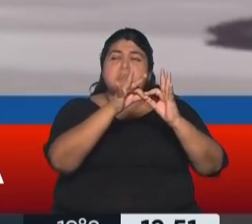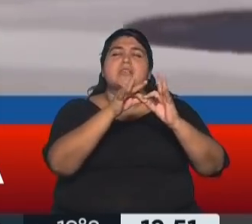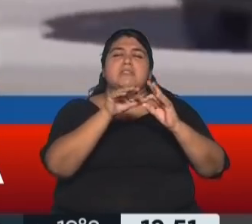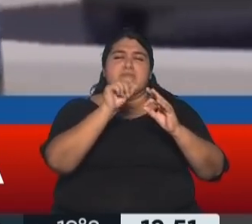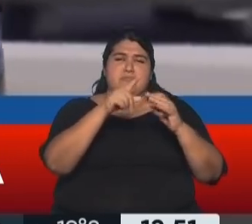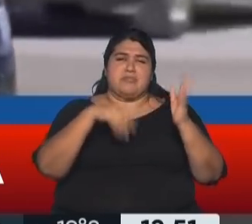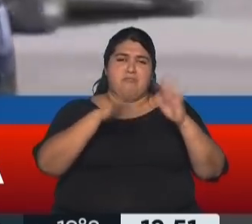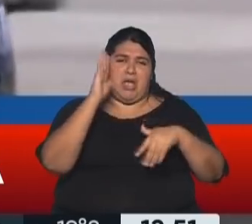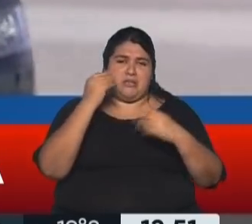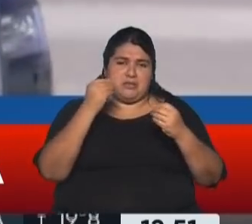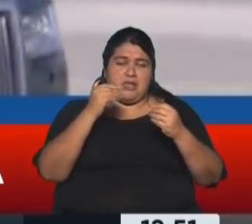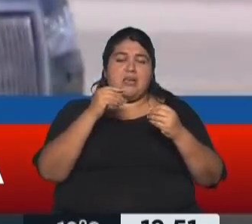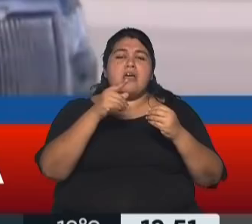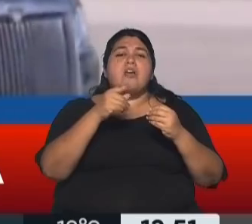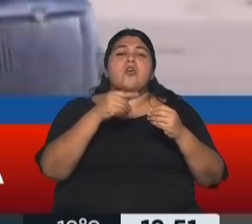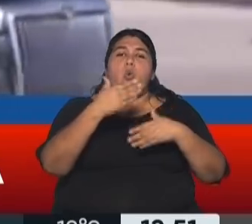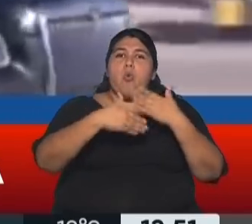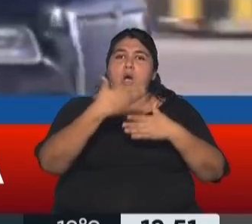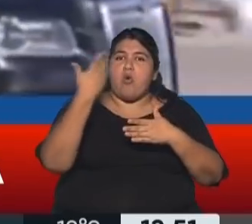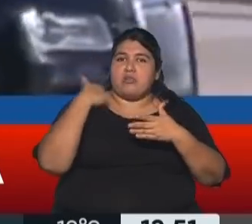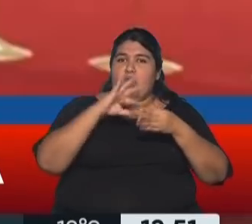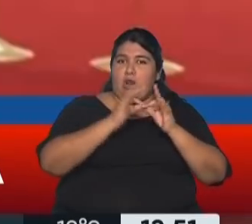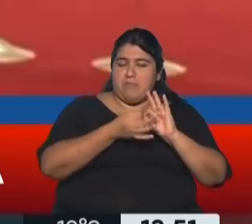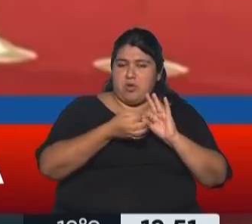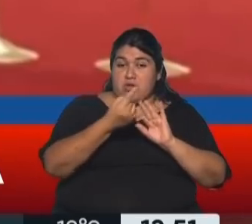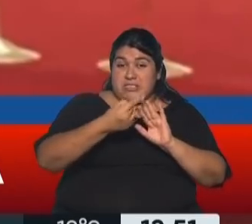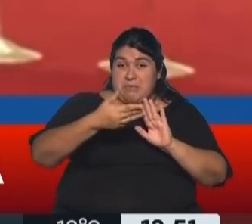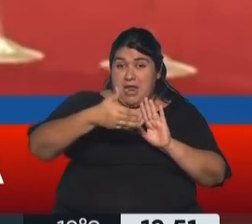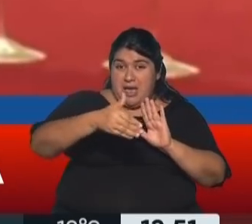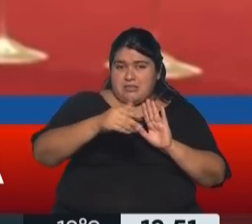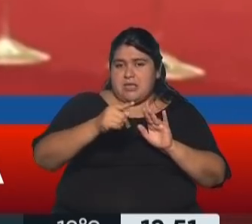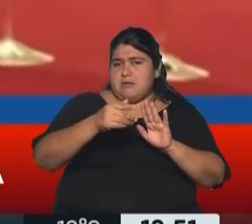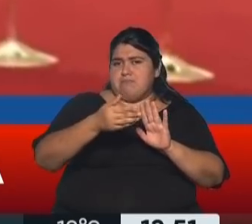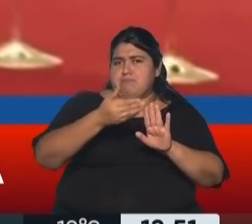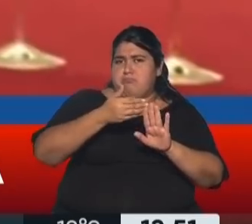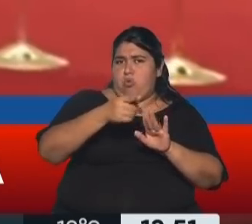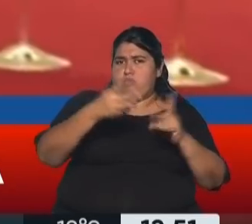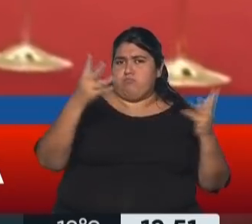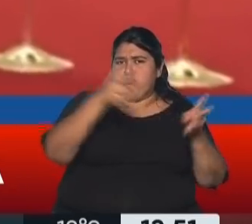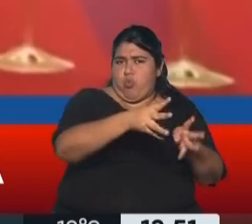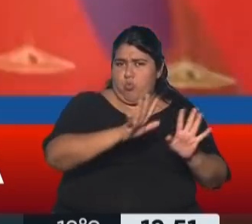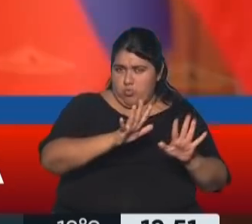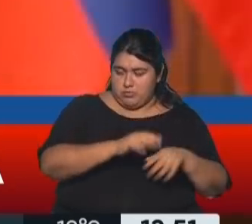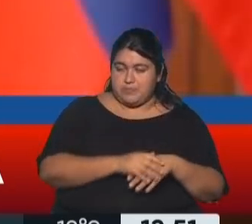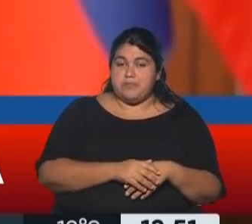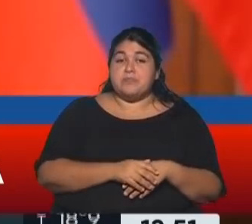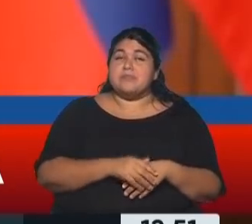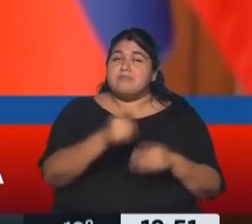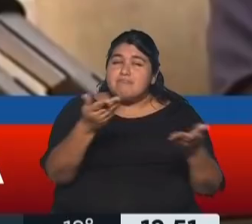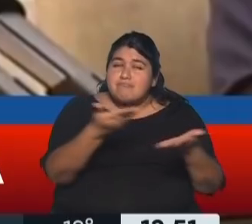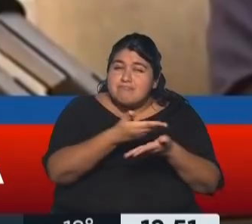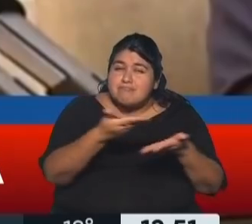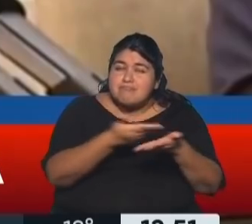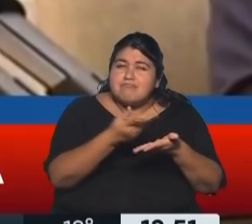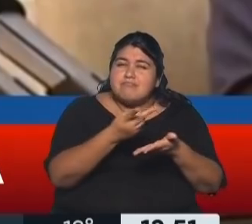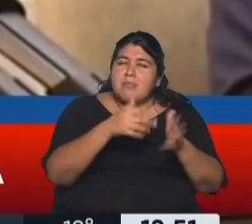Jinping, durante los Juegos Olímpicos de Invierno, pocas semanas antes de la invasión. Los términos de aquel entendimiento